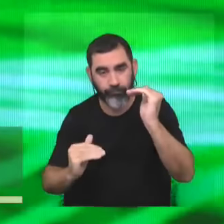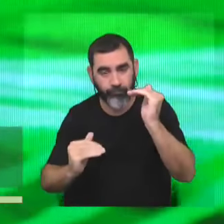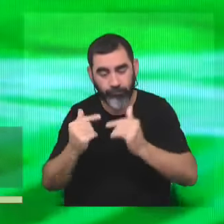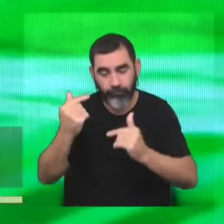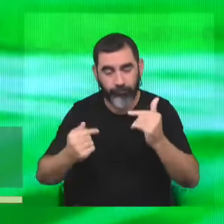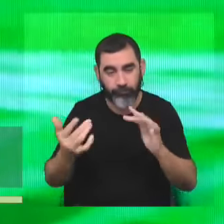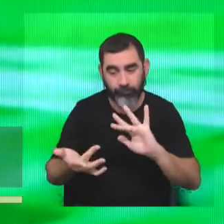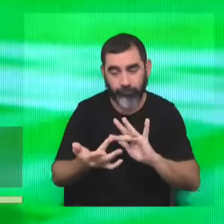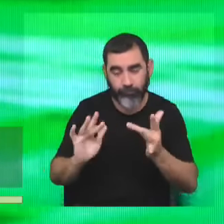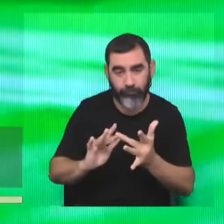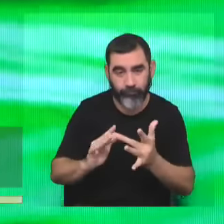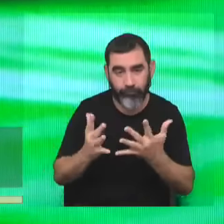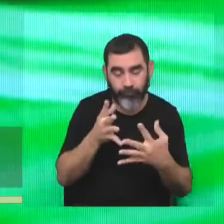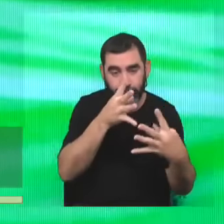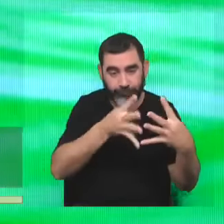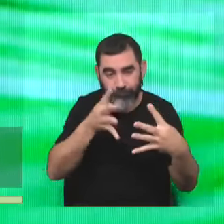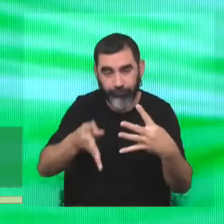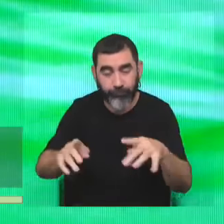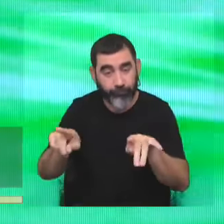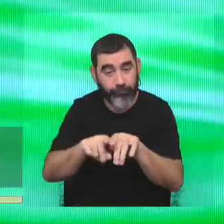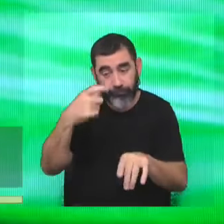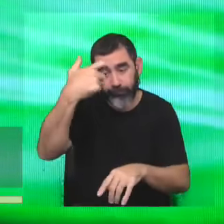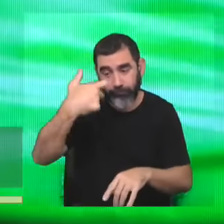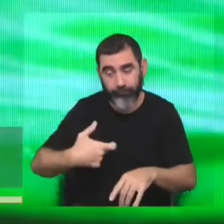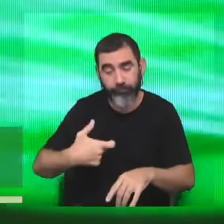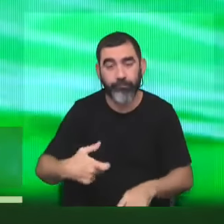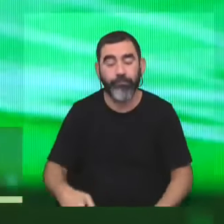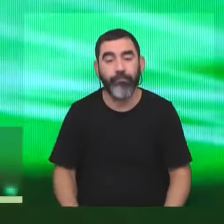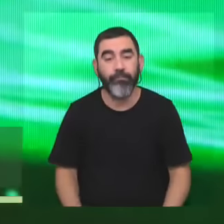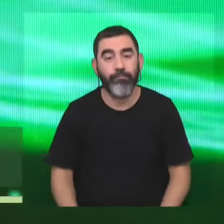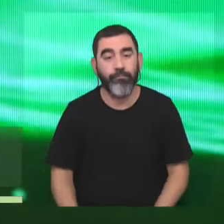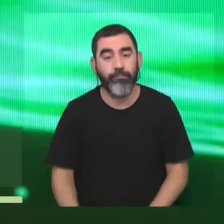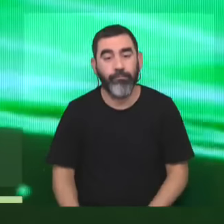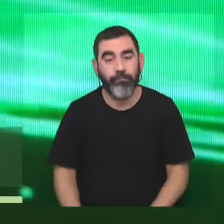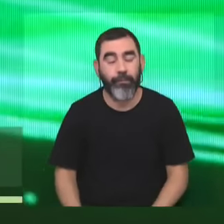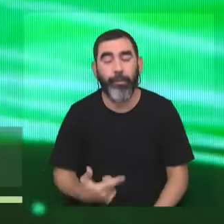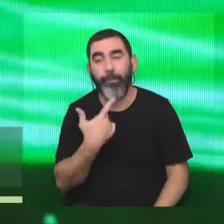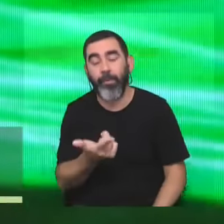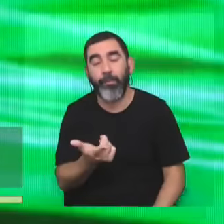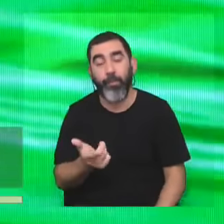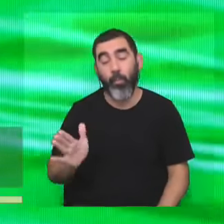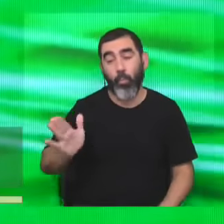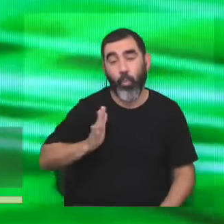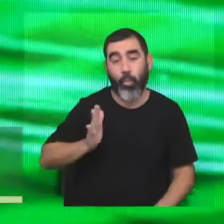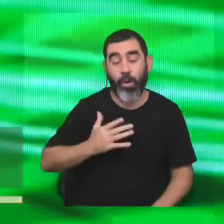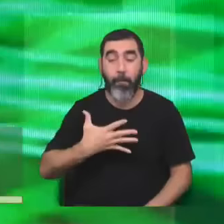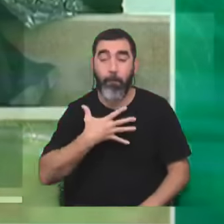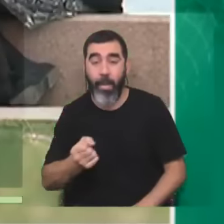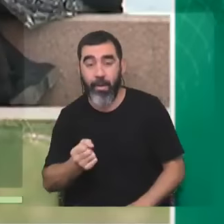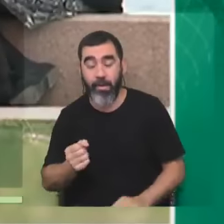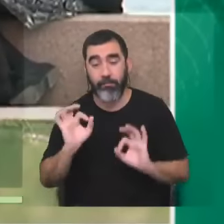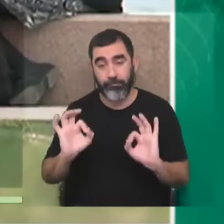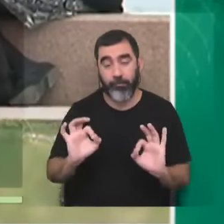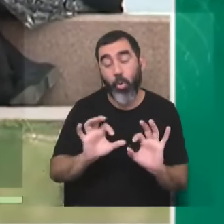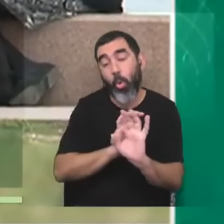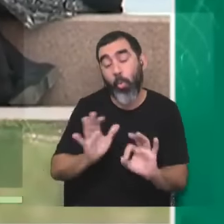interconectan se intersectan en una misma persona o en un mismo colectivo no es lo mismo ser mujer blanca heterosexual